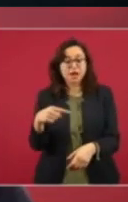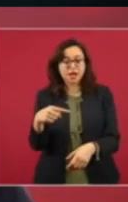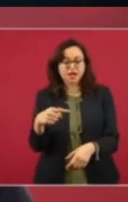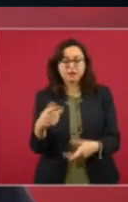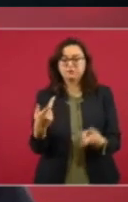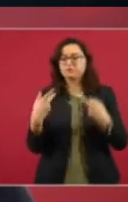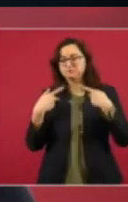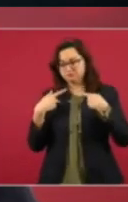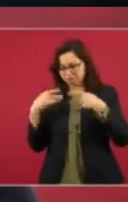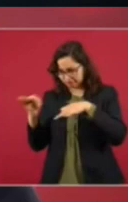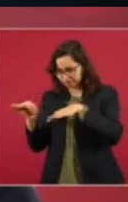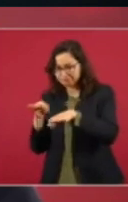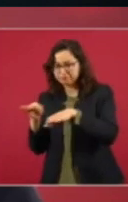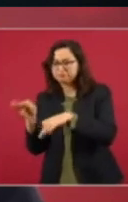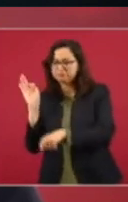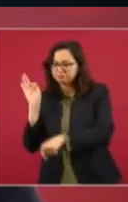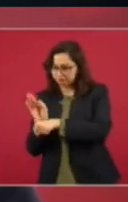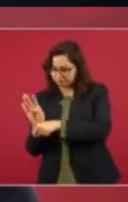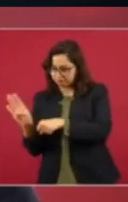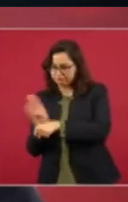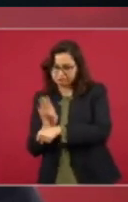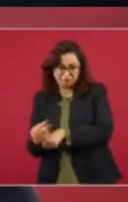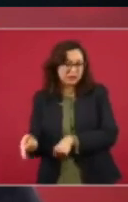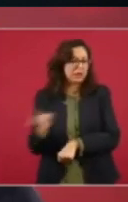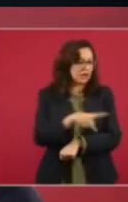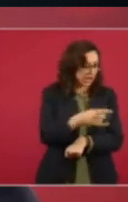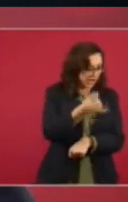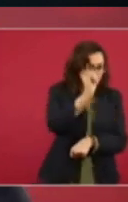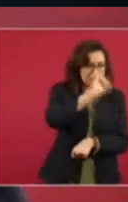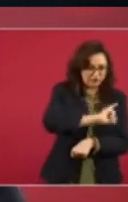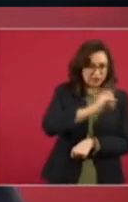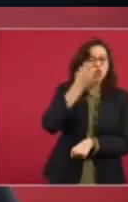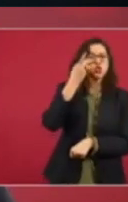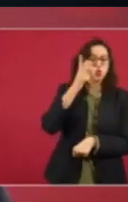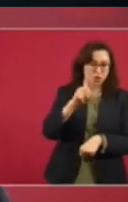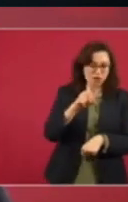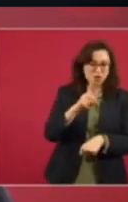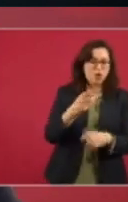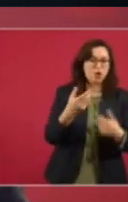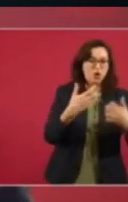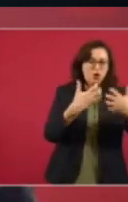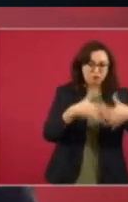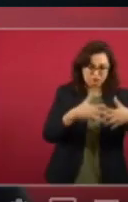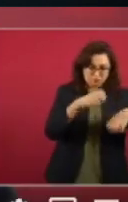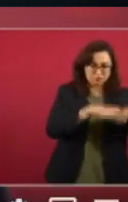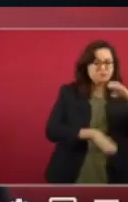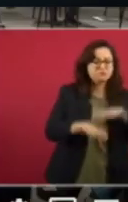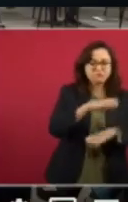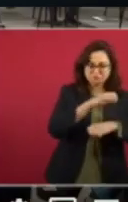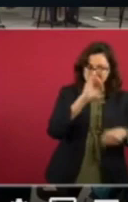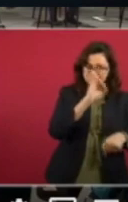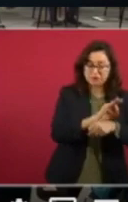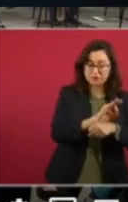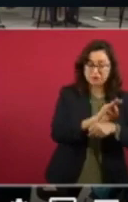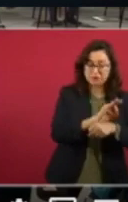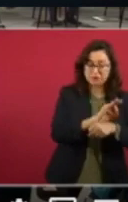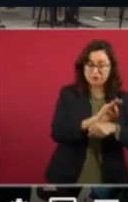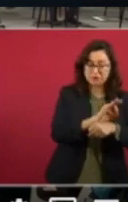de trabajadores, de empleadores y de todos en nuestro país. Es cuanto, presidente.